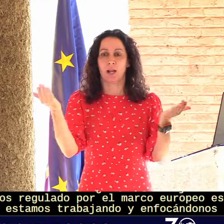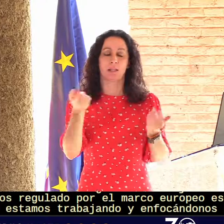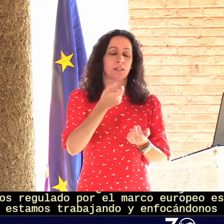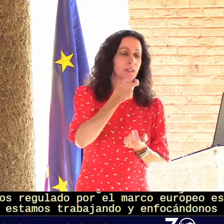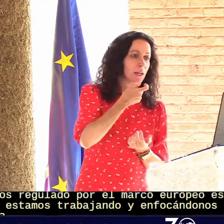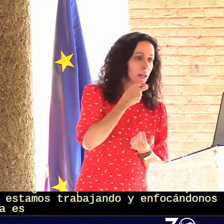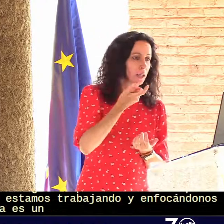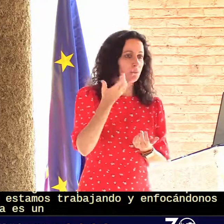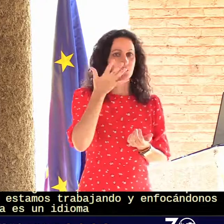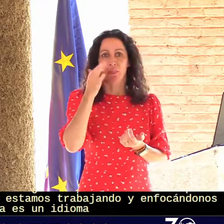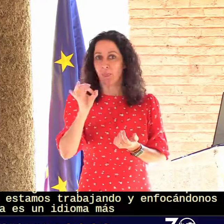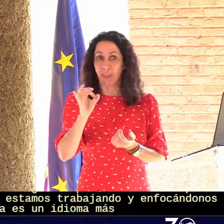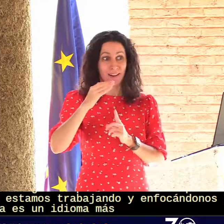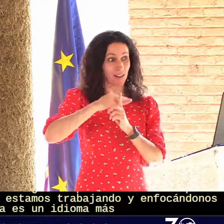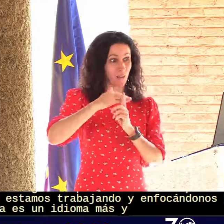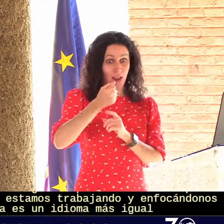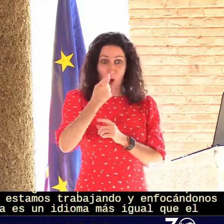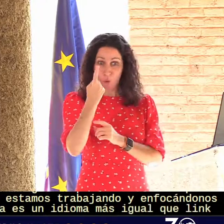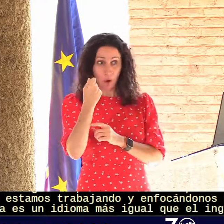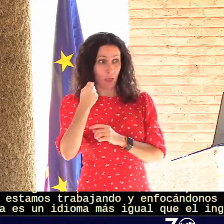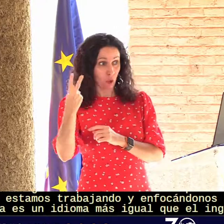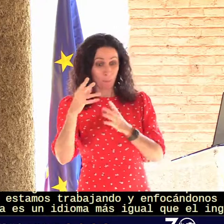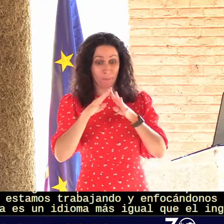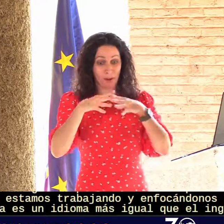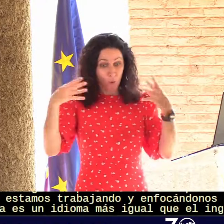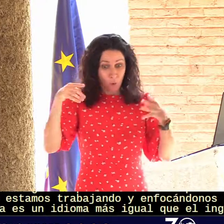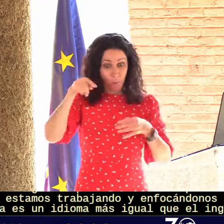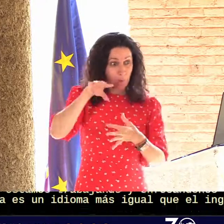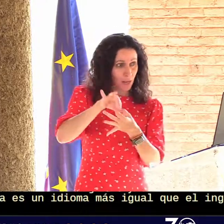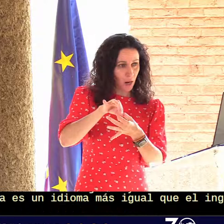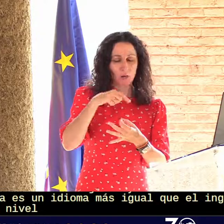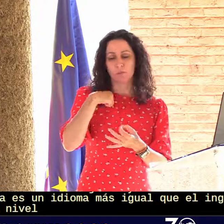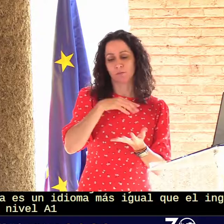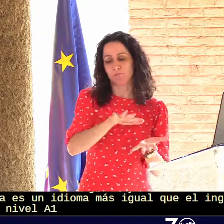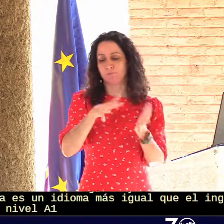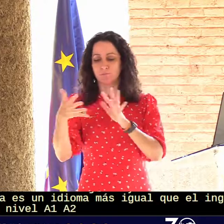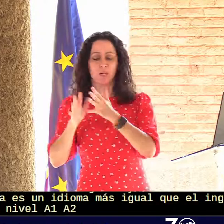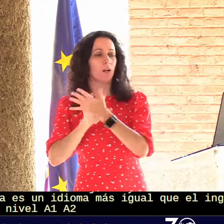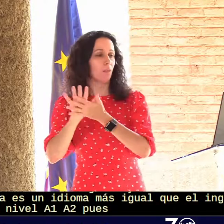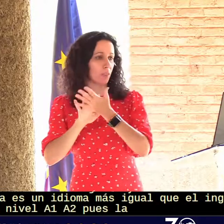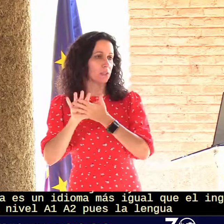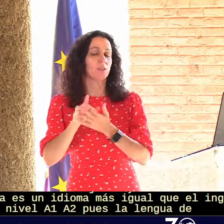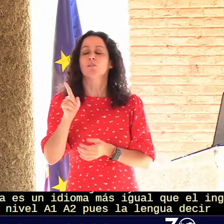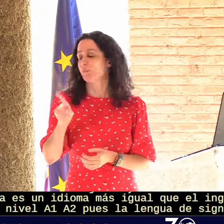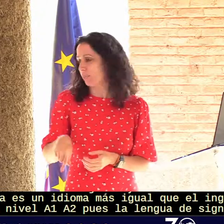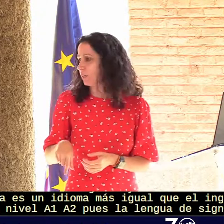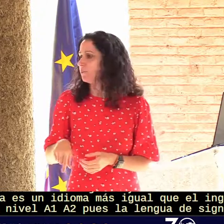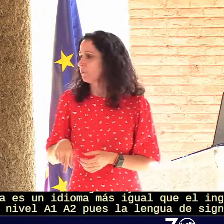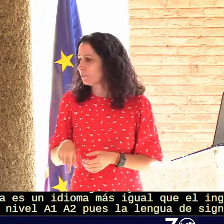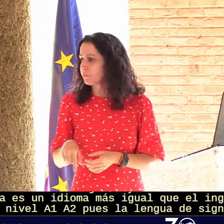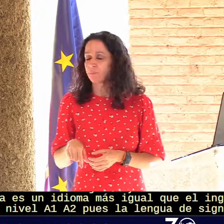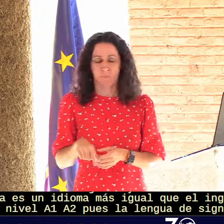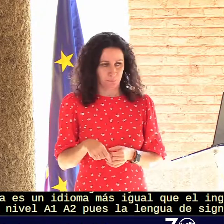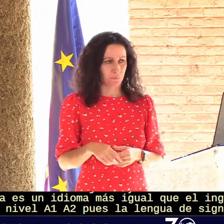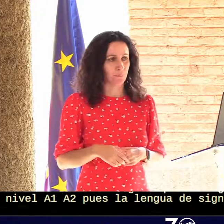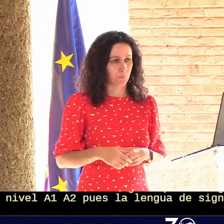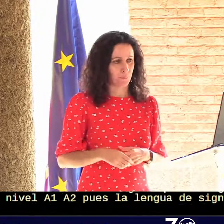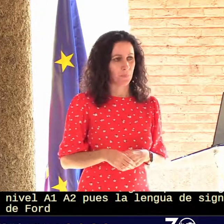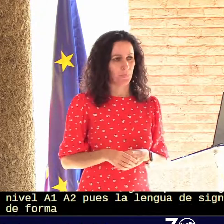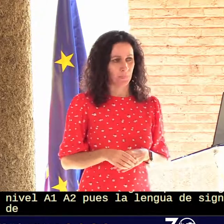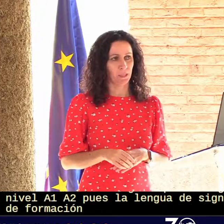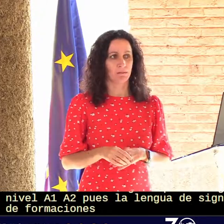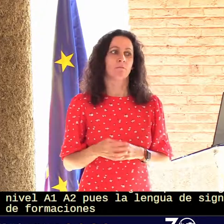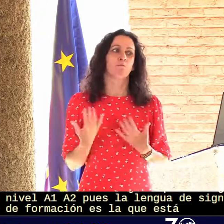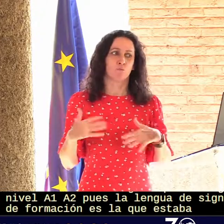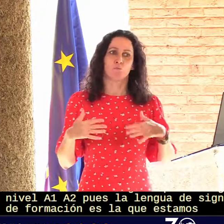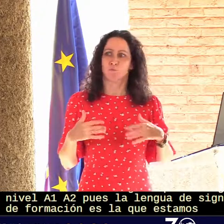os comentaba es un idioma más igual que el inglés el francés que tiene el nivel a un a dos pues la lengua de s es igual Entonces ese tipo de formación